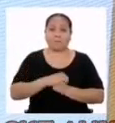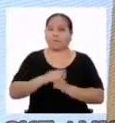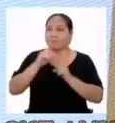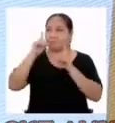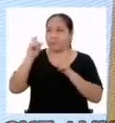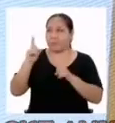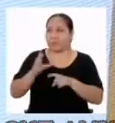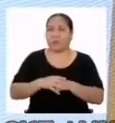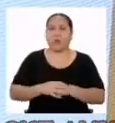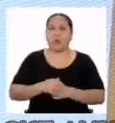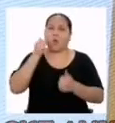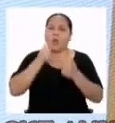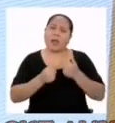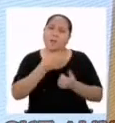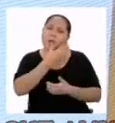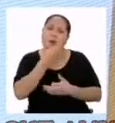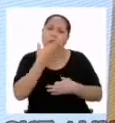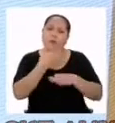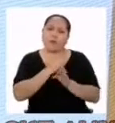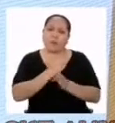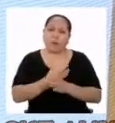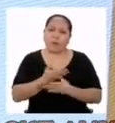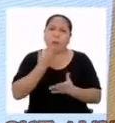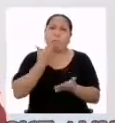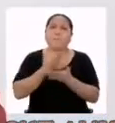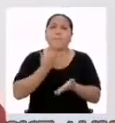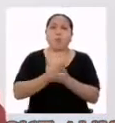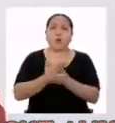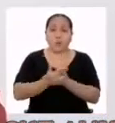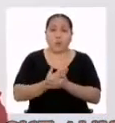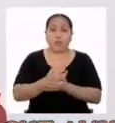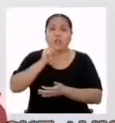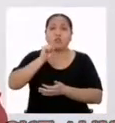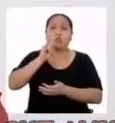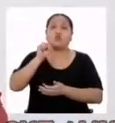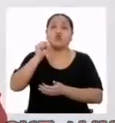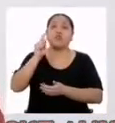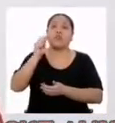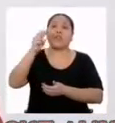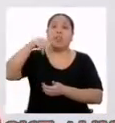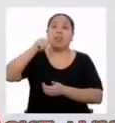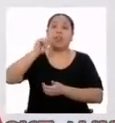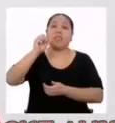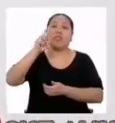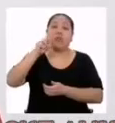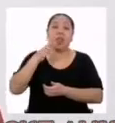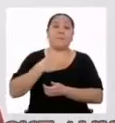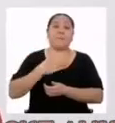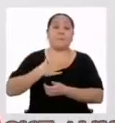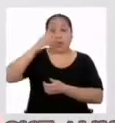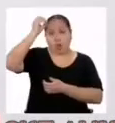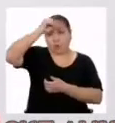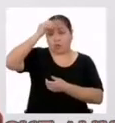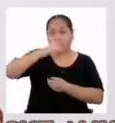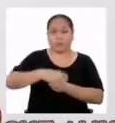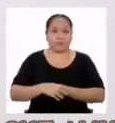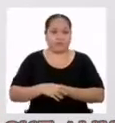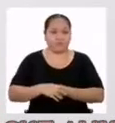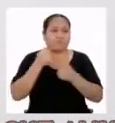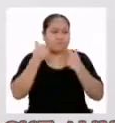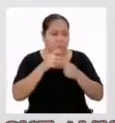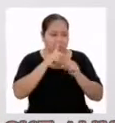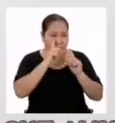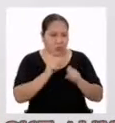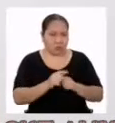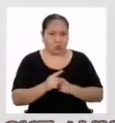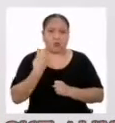la mejor manera para sustentar mi posición? Muy buena pregunta. Como dijimos, no basta con